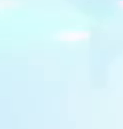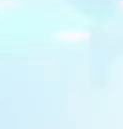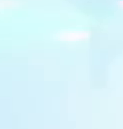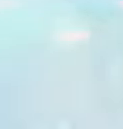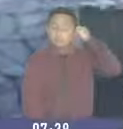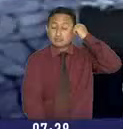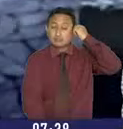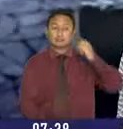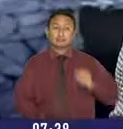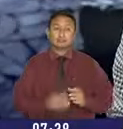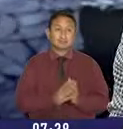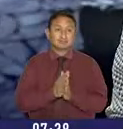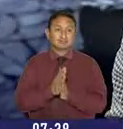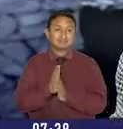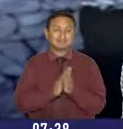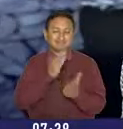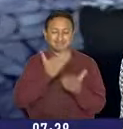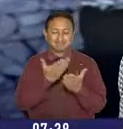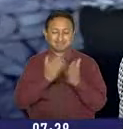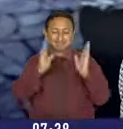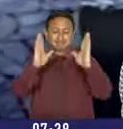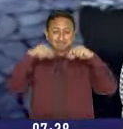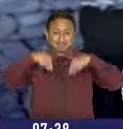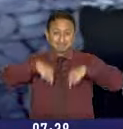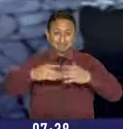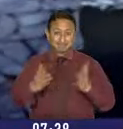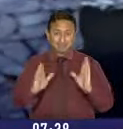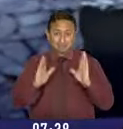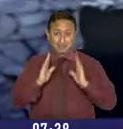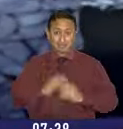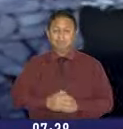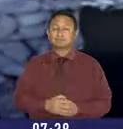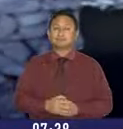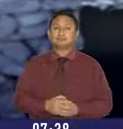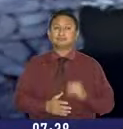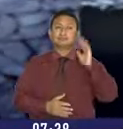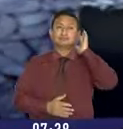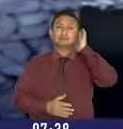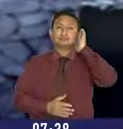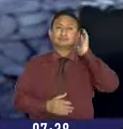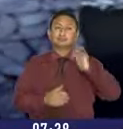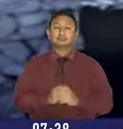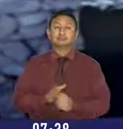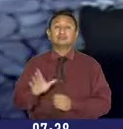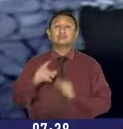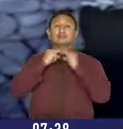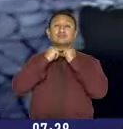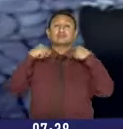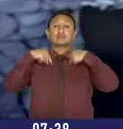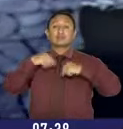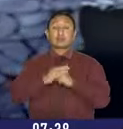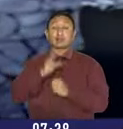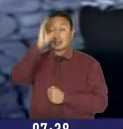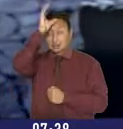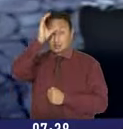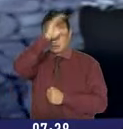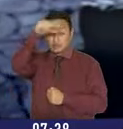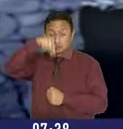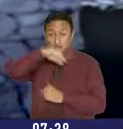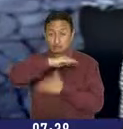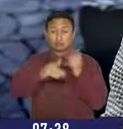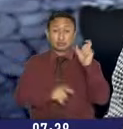gracias por continuar en nuestra sintonía, amigos televidentes, feligreses católicos participaron del Domingo de Ramos en Quito. La celebración cristiana